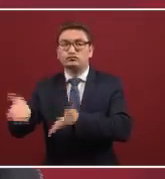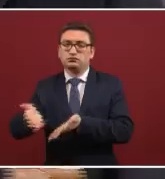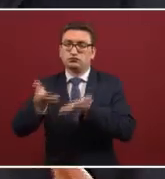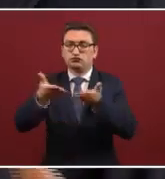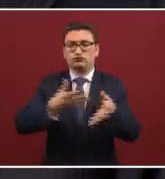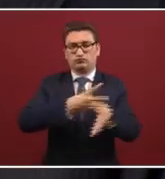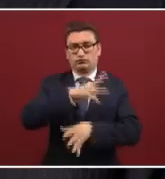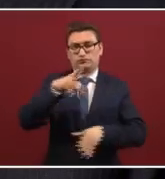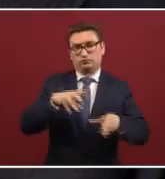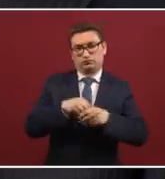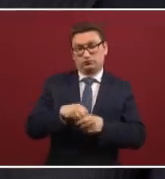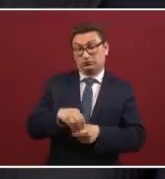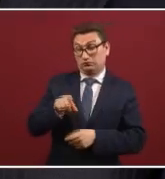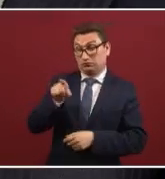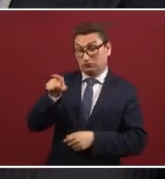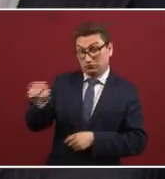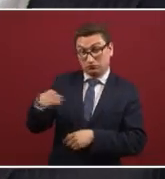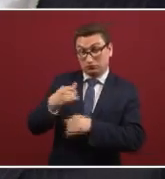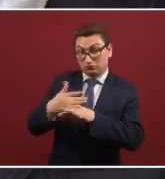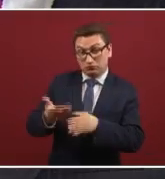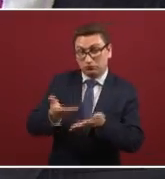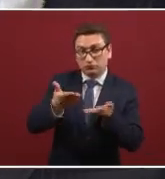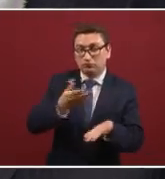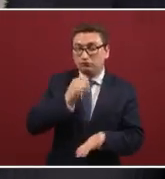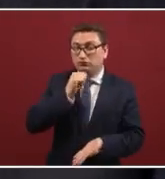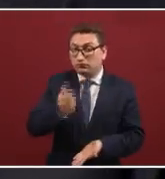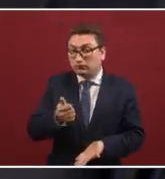Si no lo hacen,